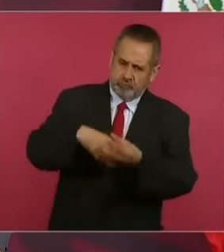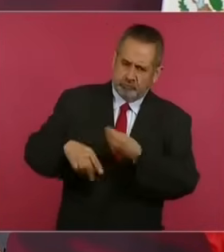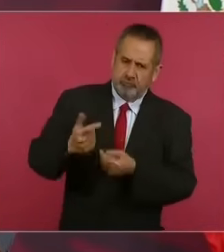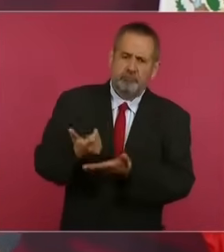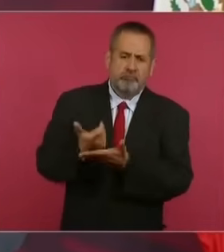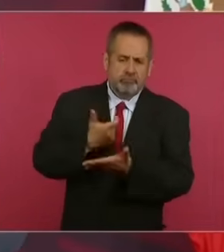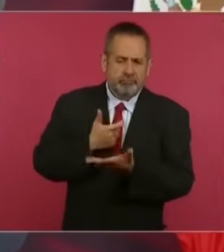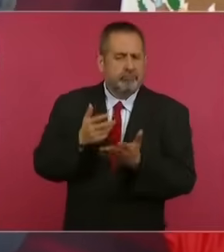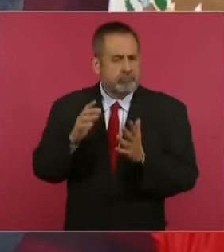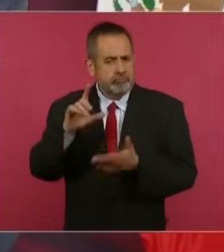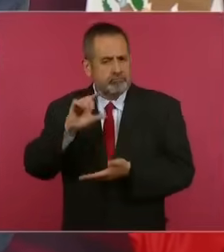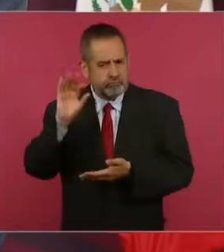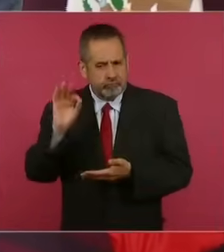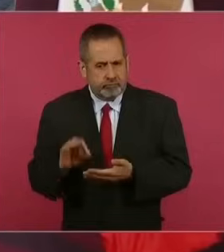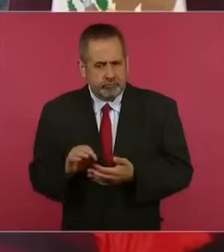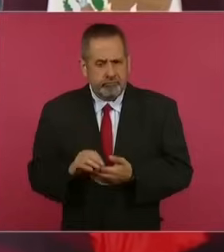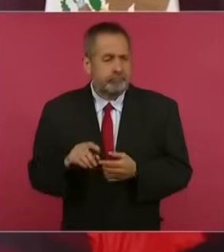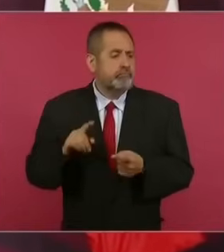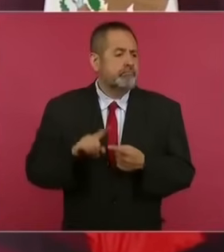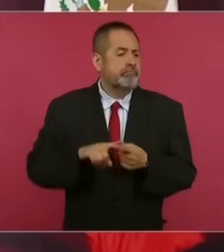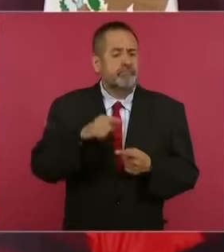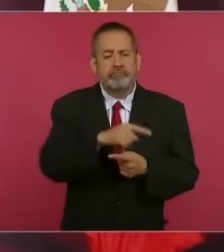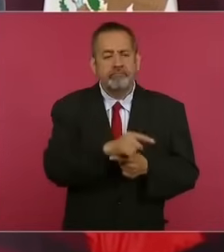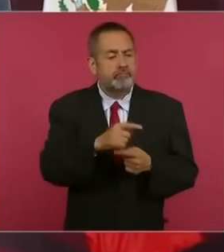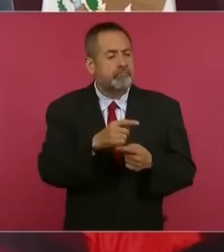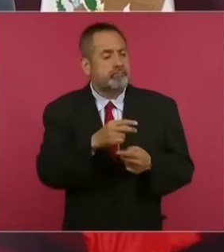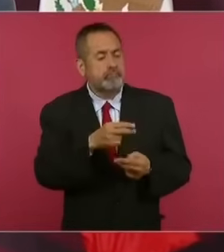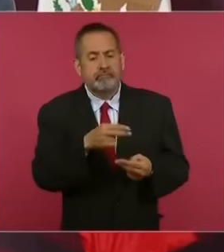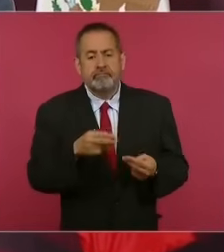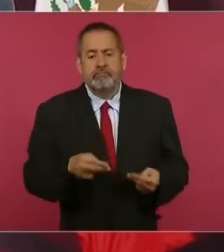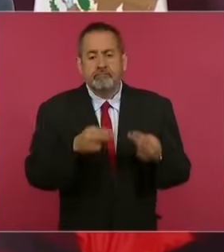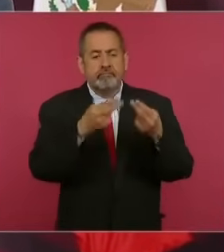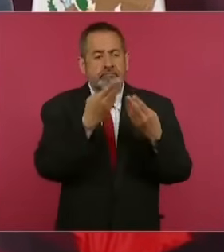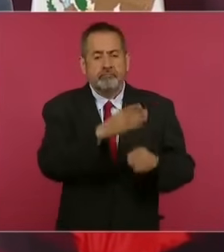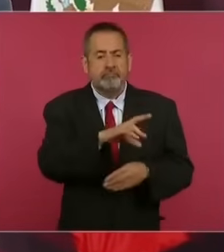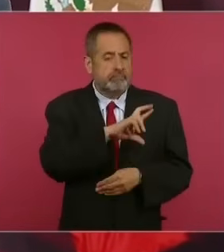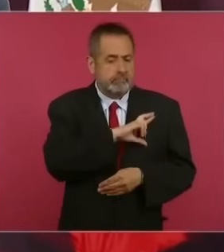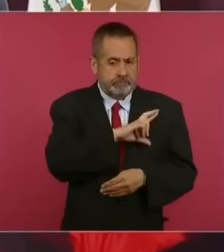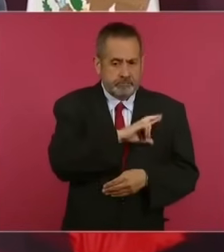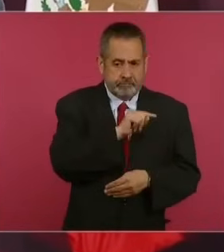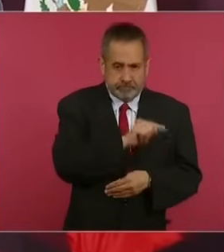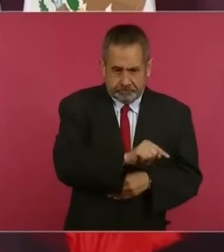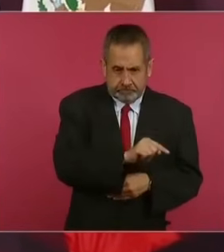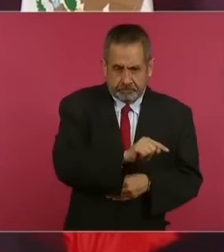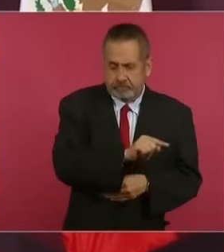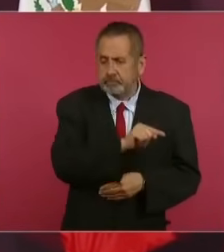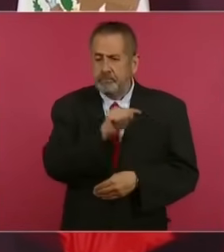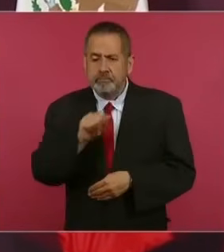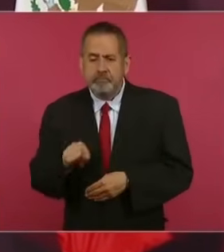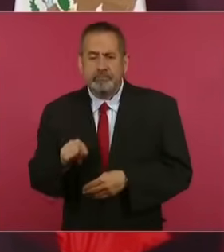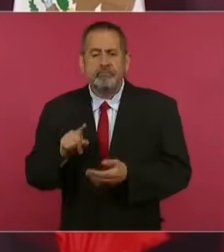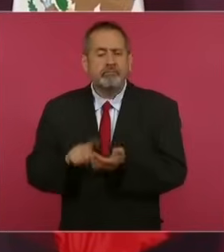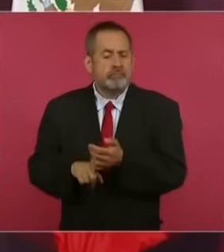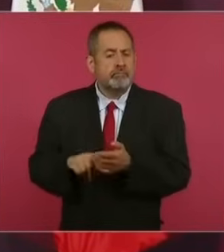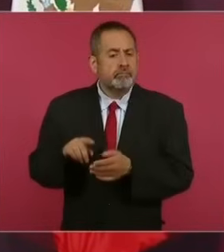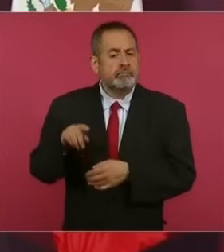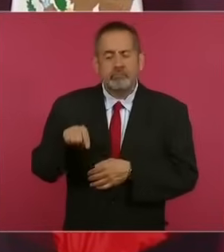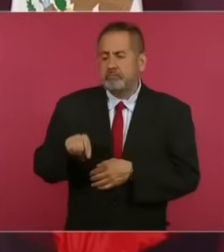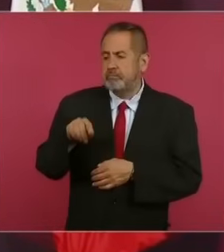tanto de la banca comercial como de la banca de